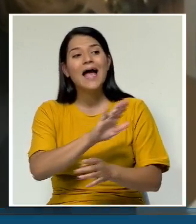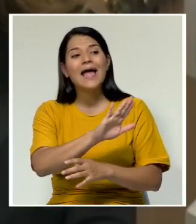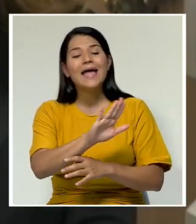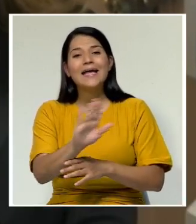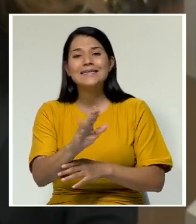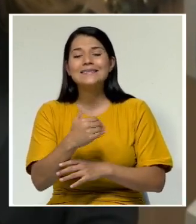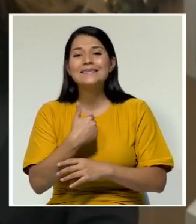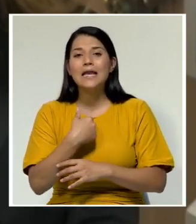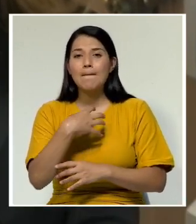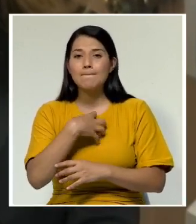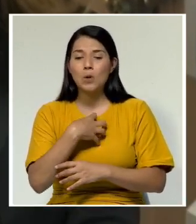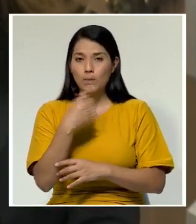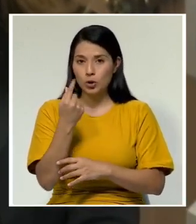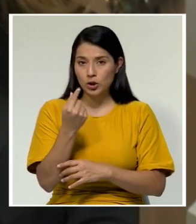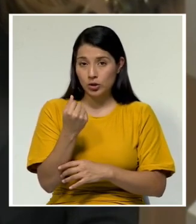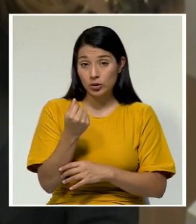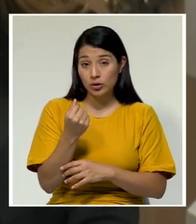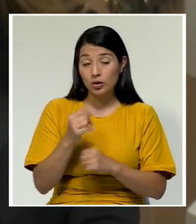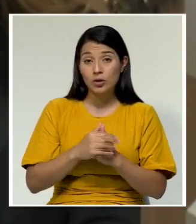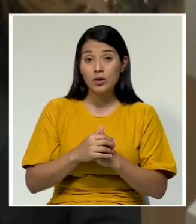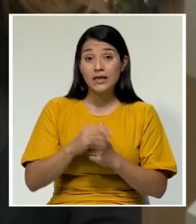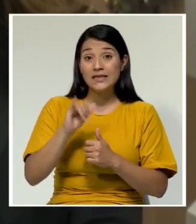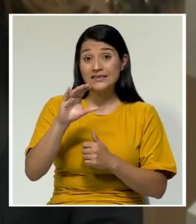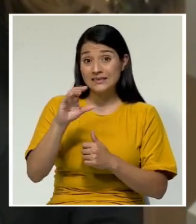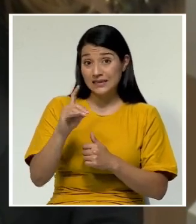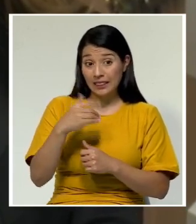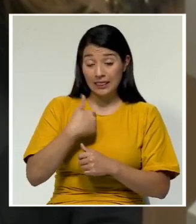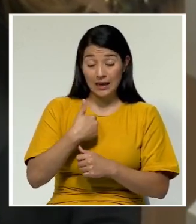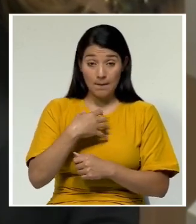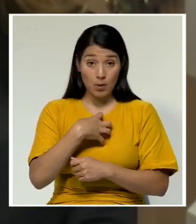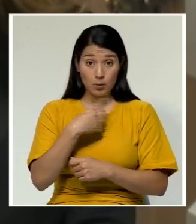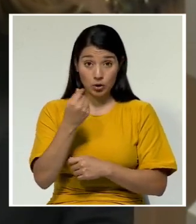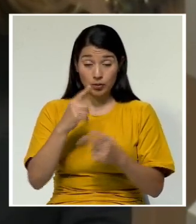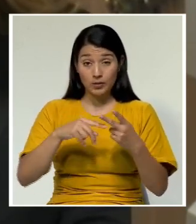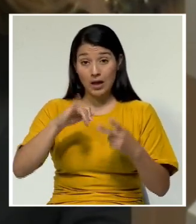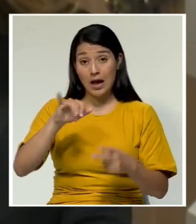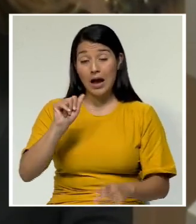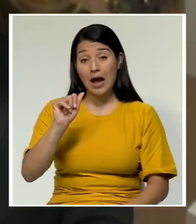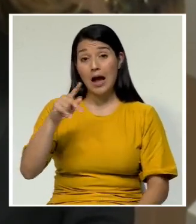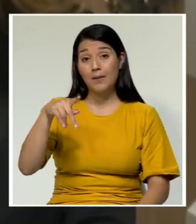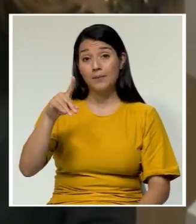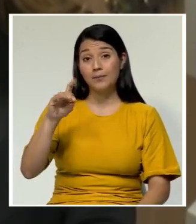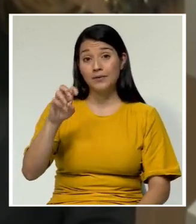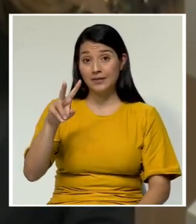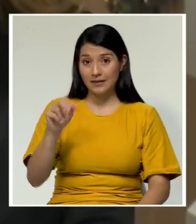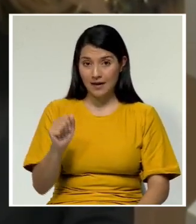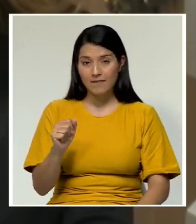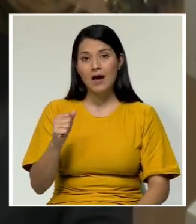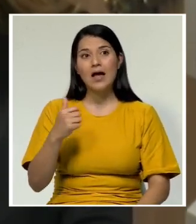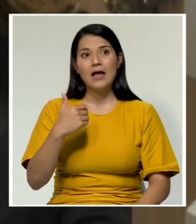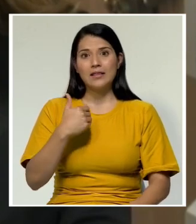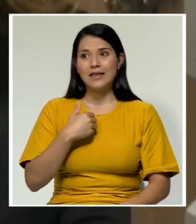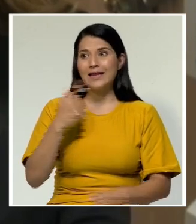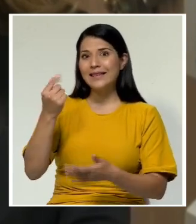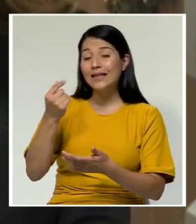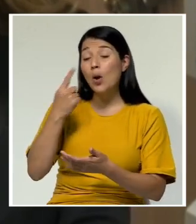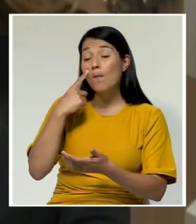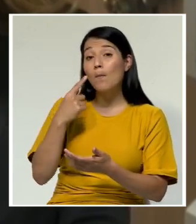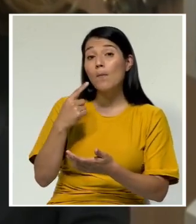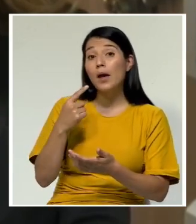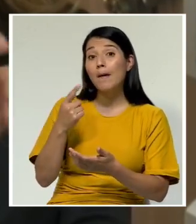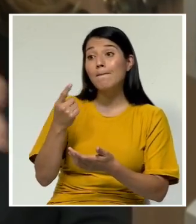cumplieron con la regla fiscal. Entes como el Instituto Mixto de Ayuda Social IMAS, el Consejo Nacional de Producción, el Instituto